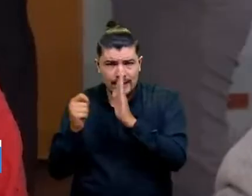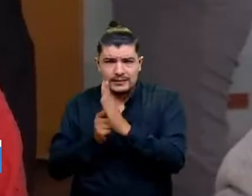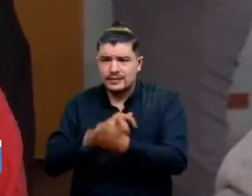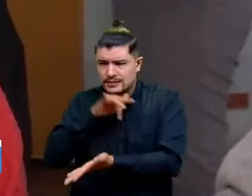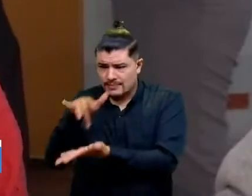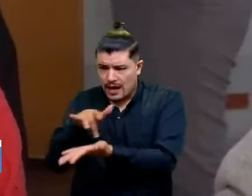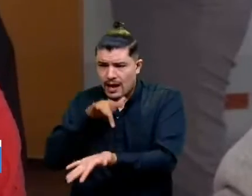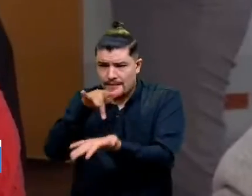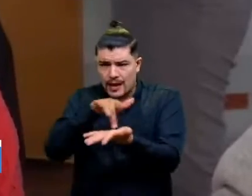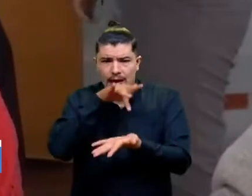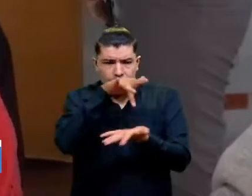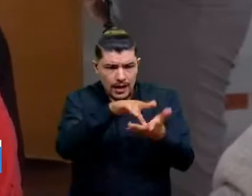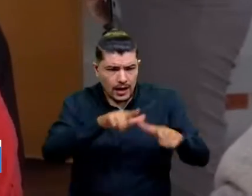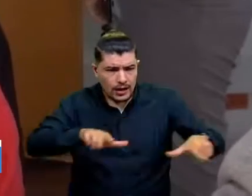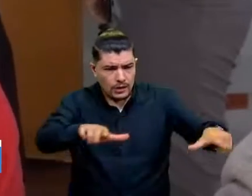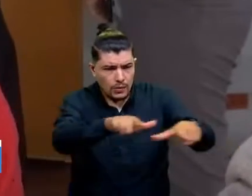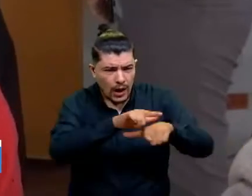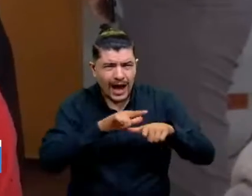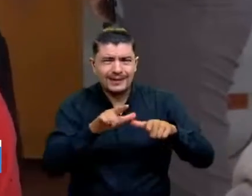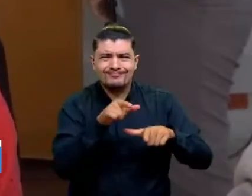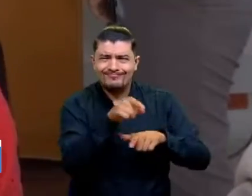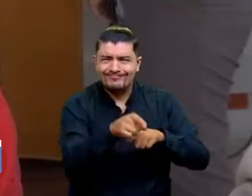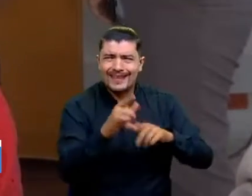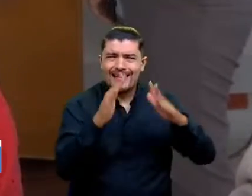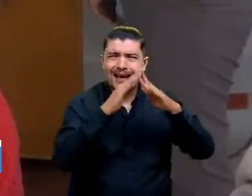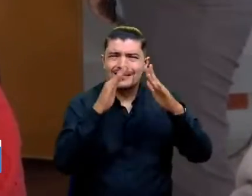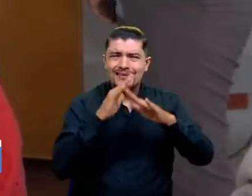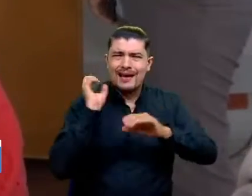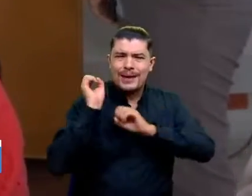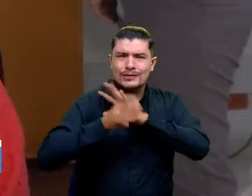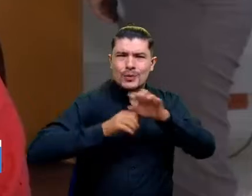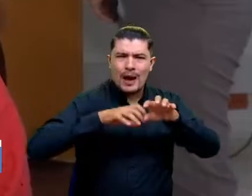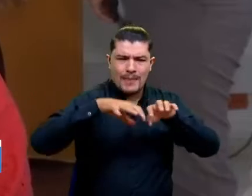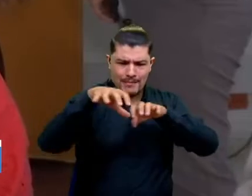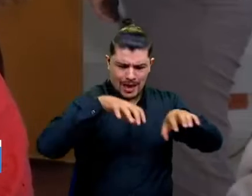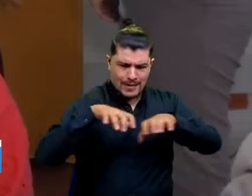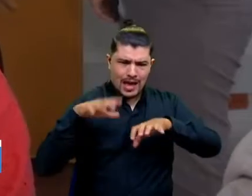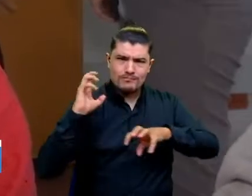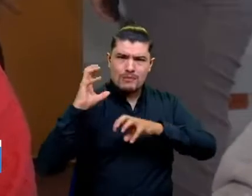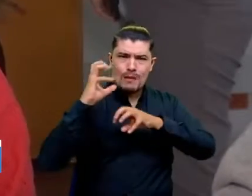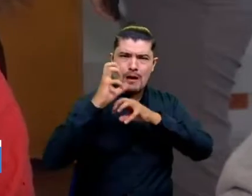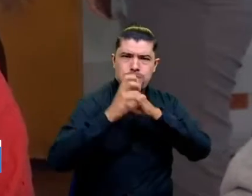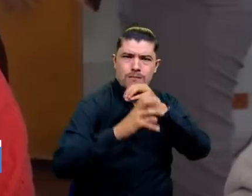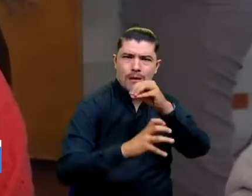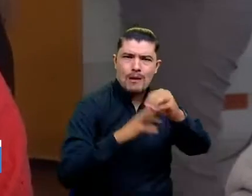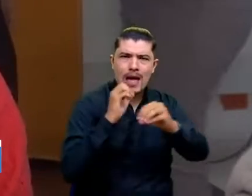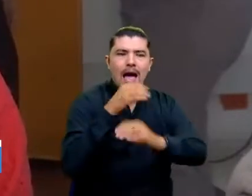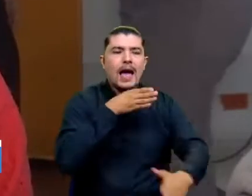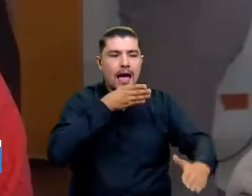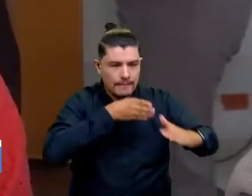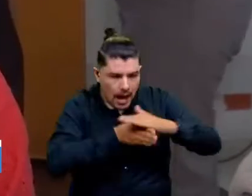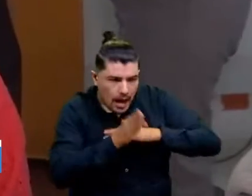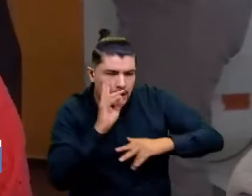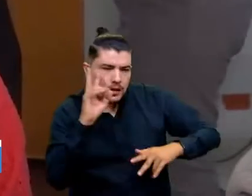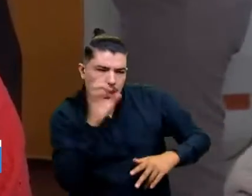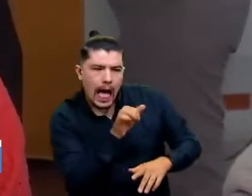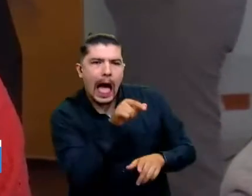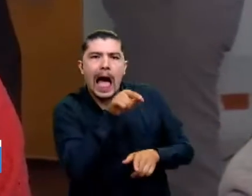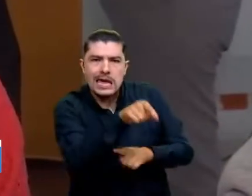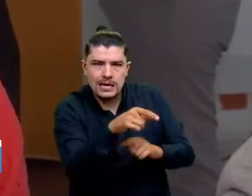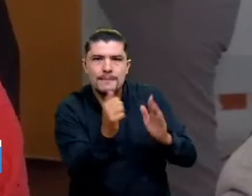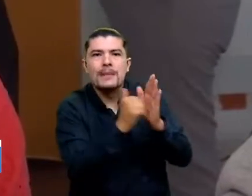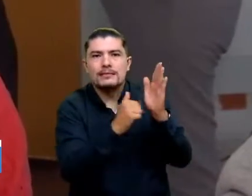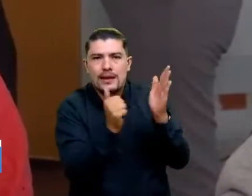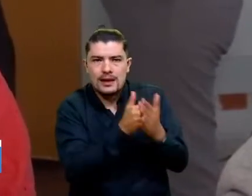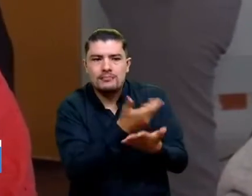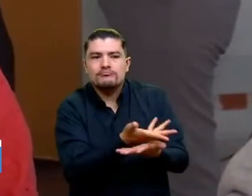de Bucaramanga, encontrando mobiliario público, colocando denuncias ante la Fiscalía General de la Nación y también invitando a la ciudadanía que siga denunciando